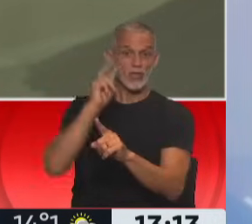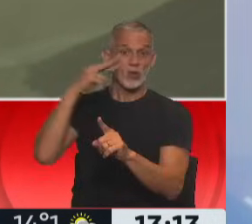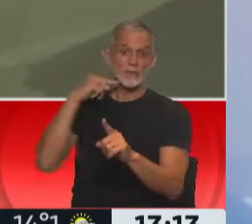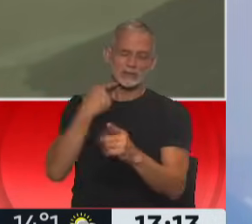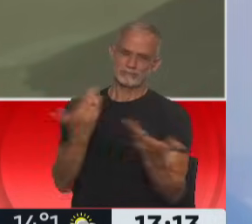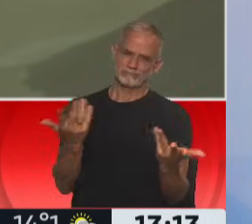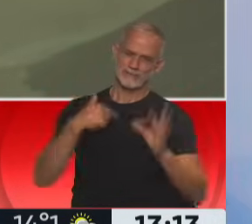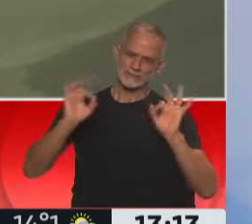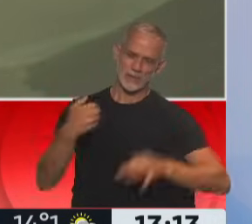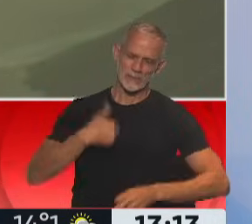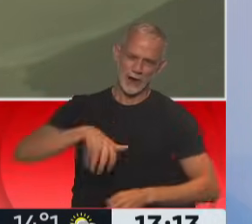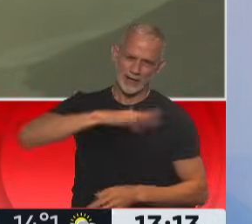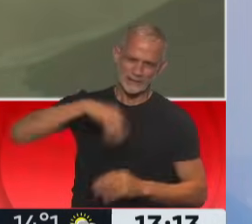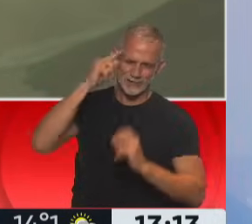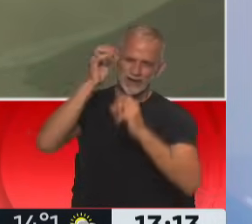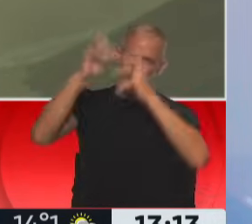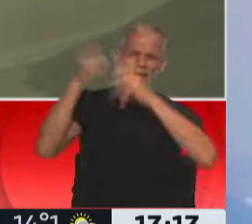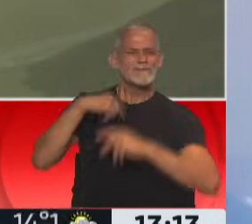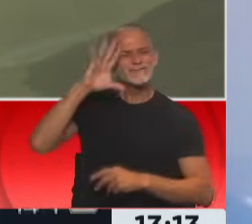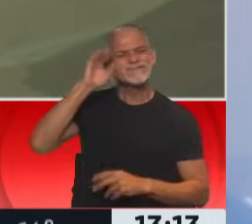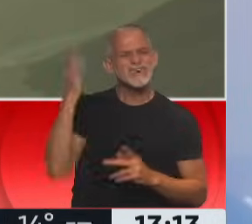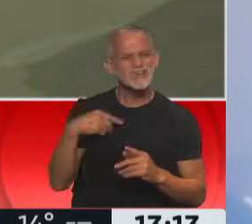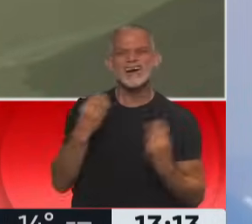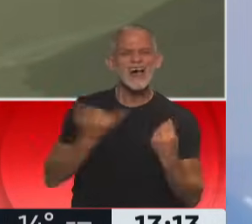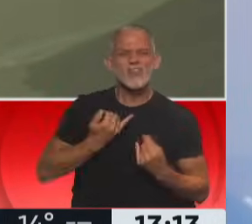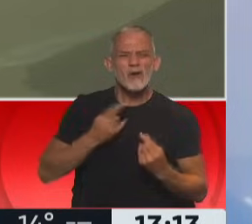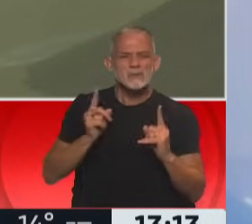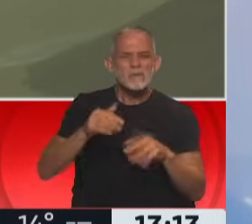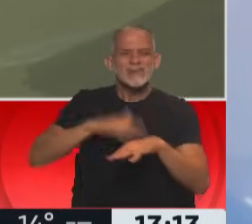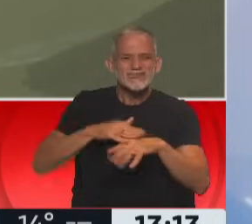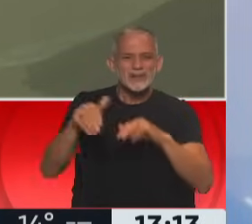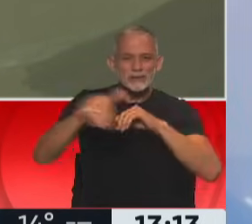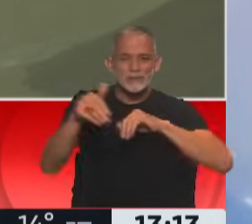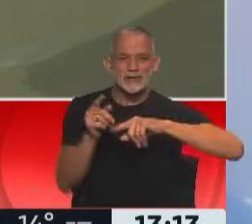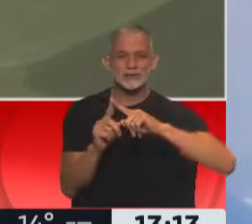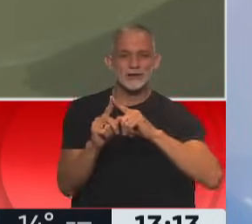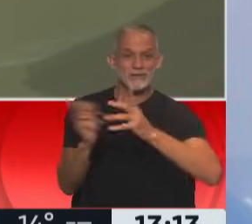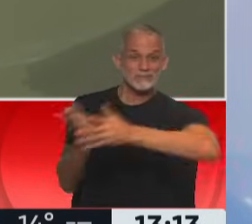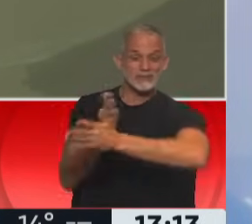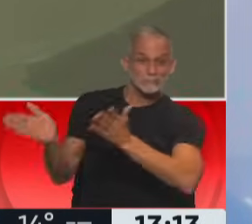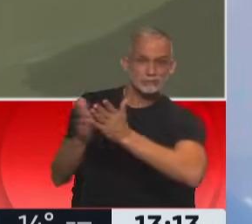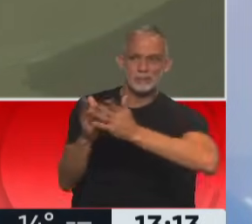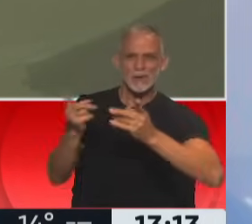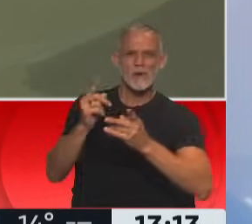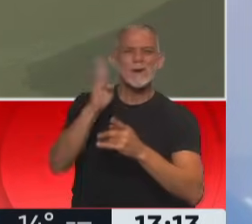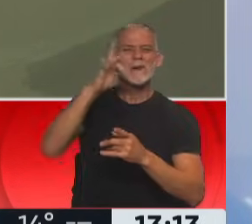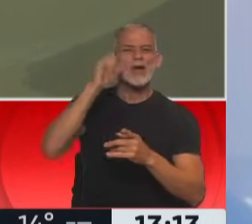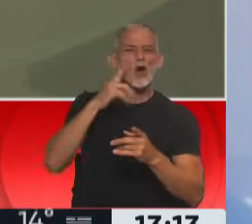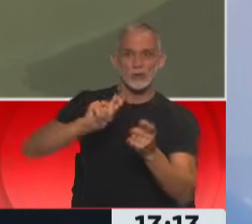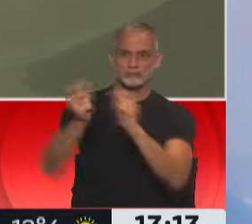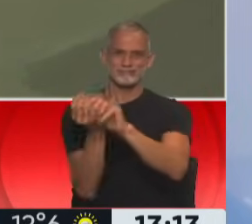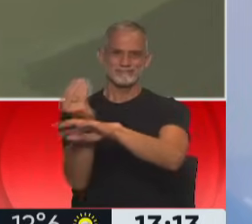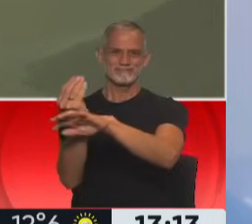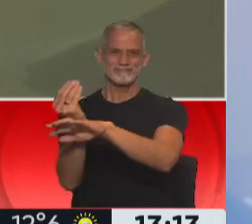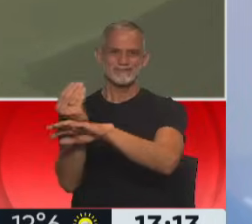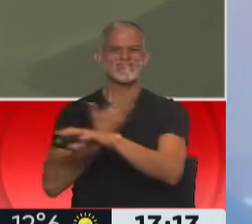inolvidable, todos sabemos, nos imaginamos, nos acordamos qué estábamos haciendo cuando nos enteramos que aquel Jorge Bergoglio se transformaba en